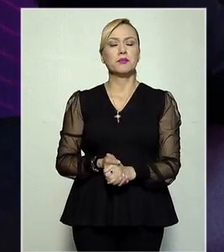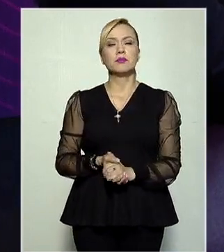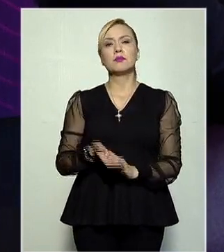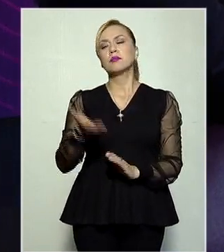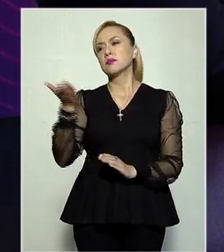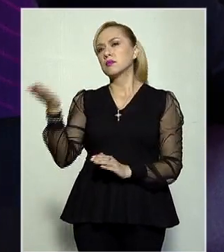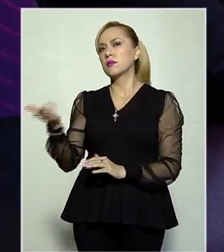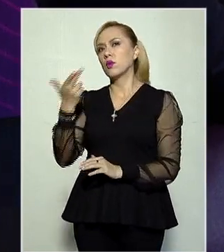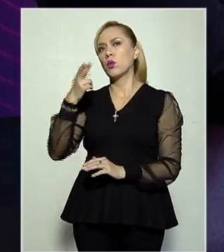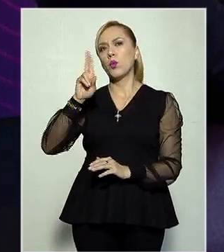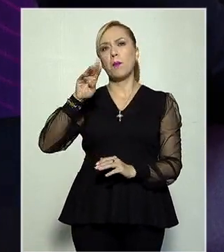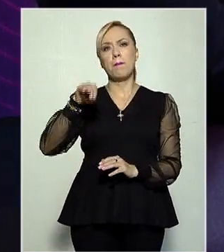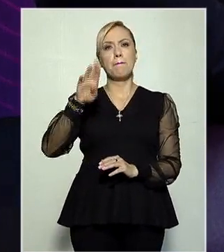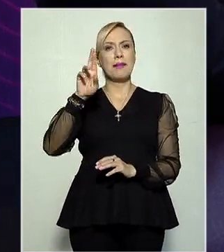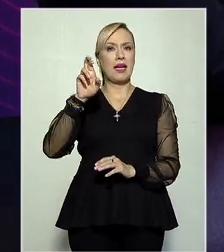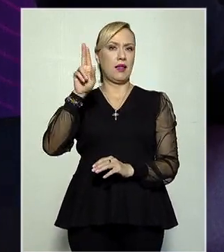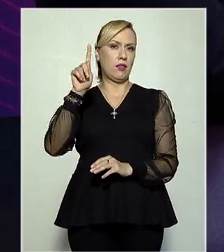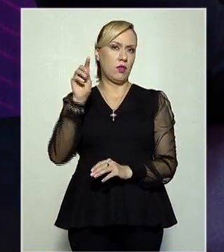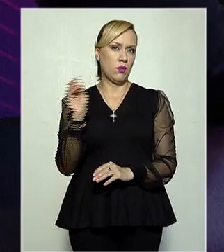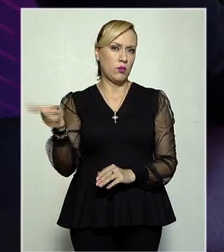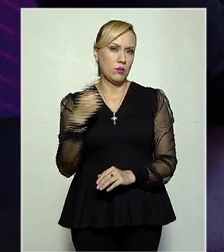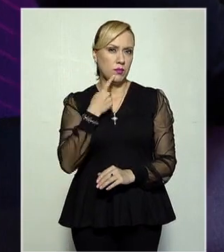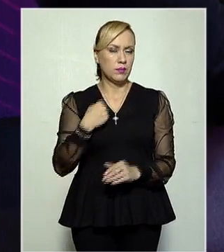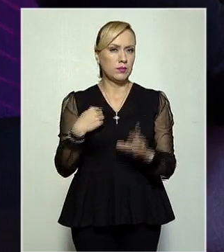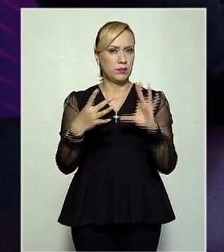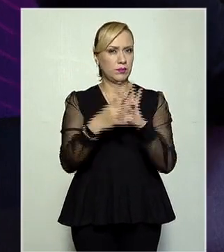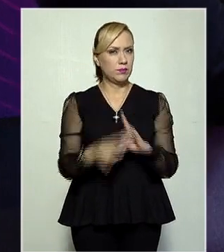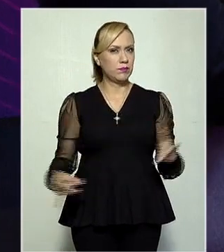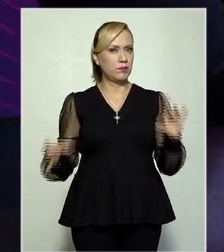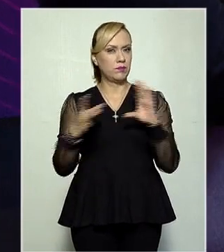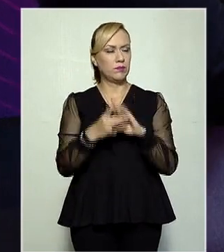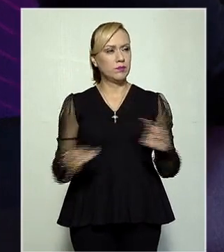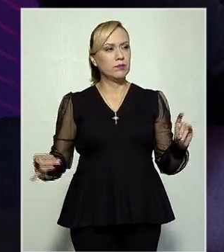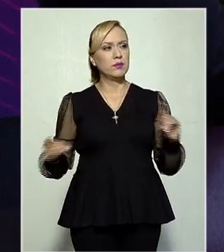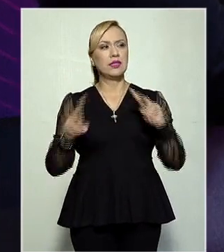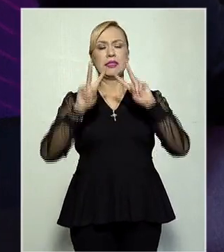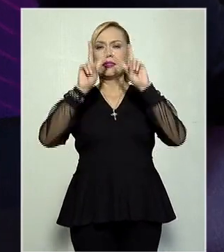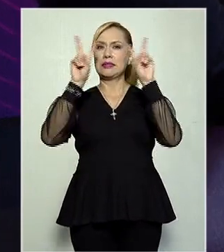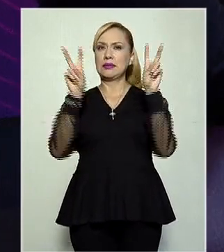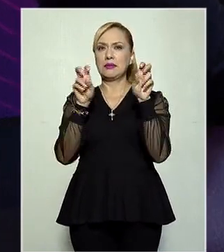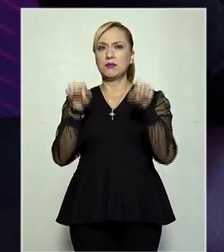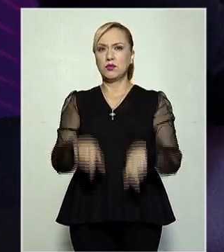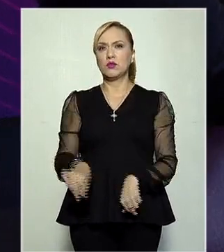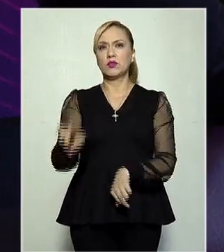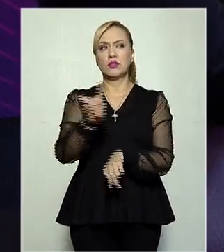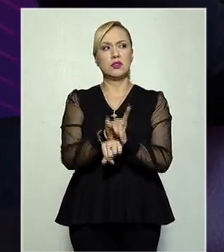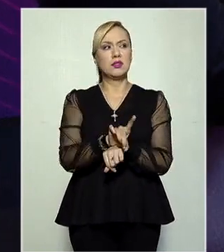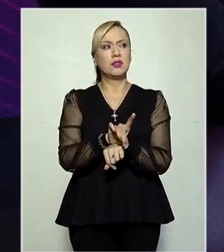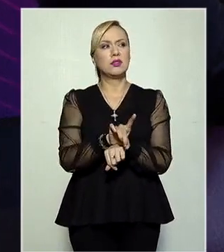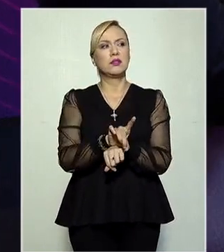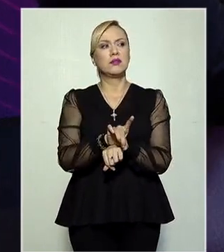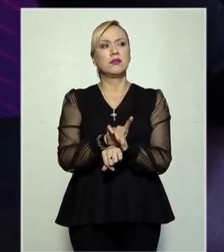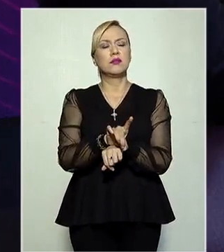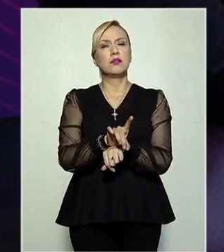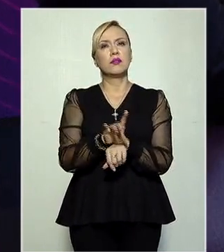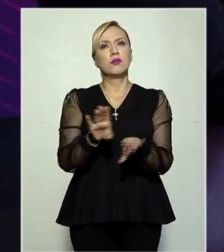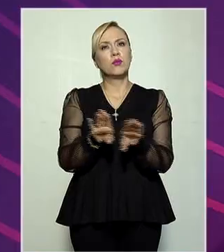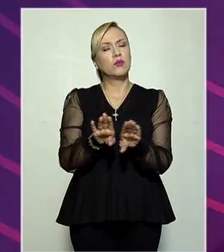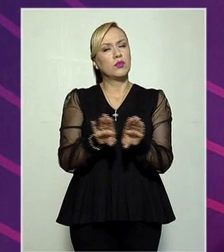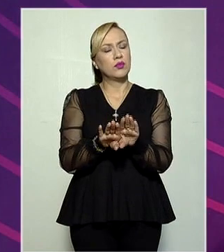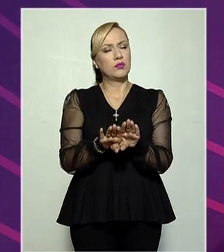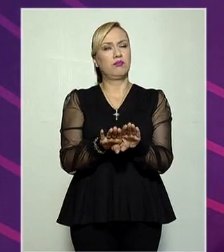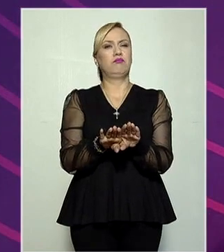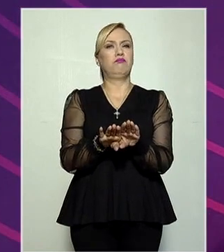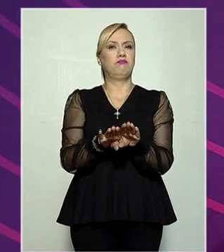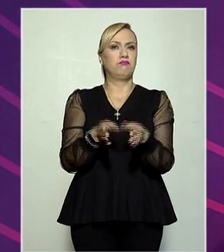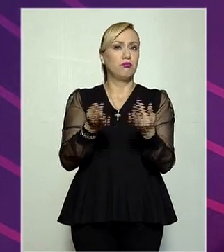Humberto, se han mencionado los principios, ese es tal vez el principal tema que nos convoca el día de hoy para comentar también los principios, por la novedad de los principios,